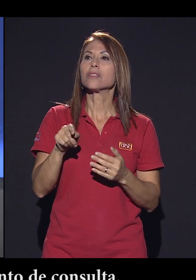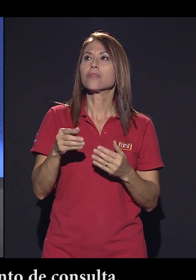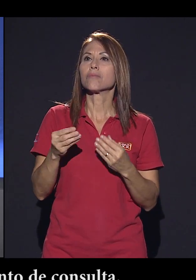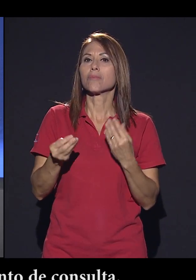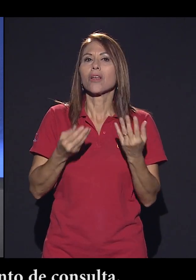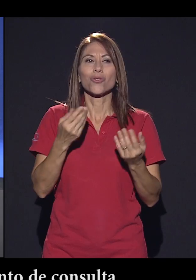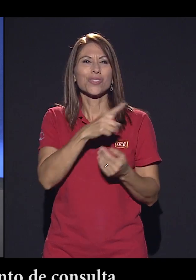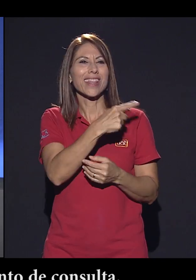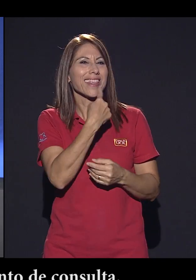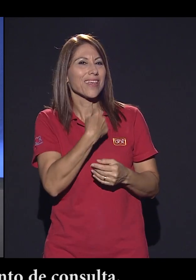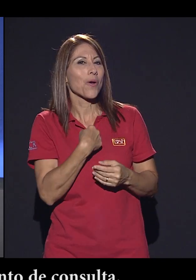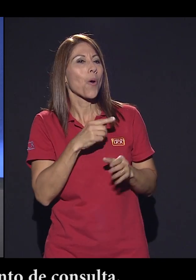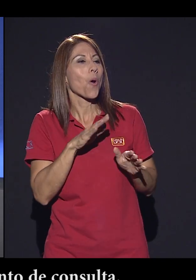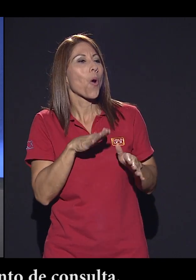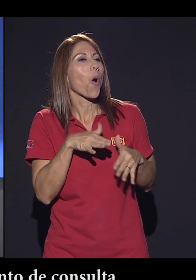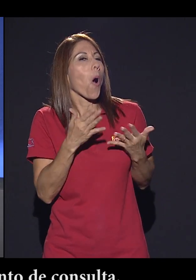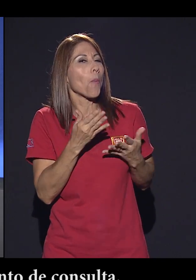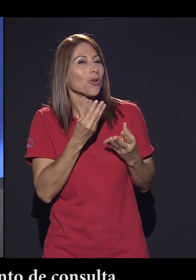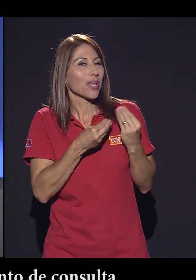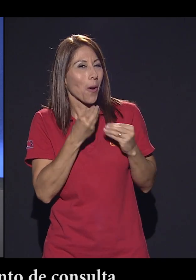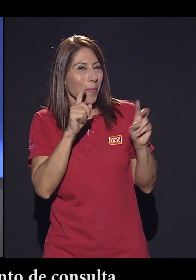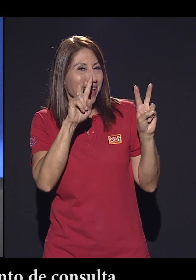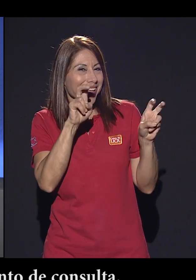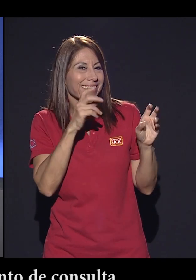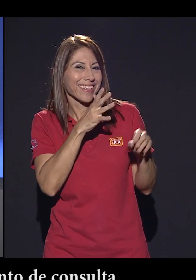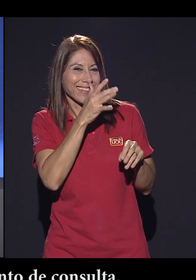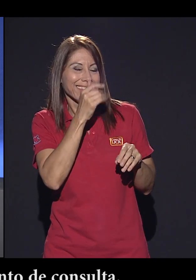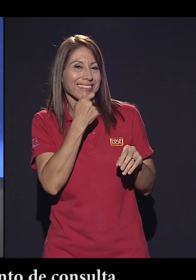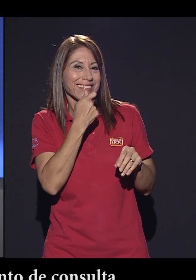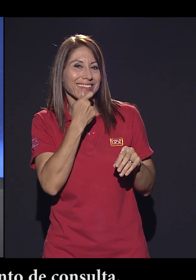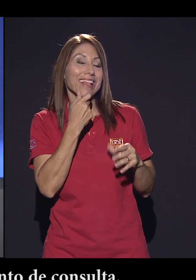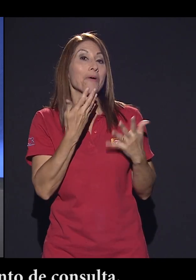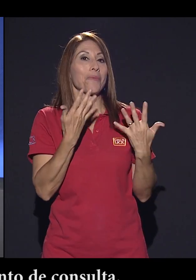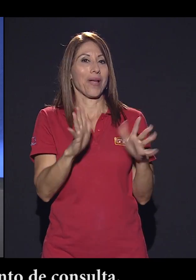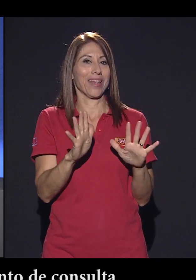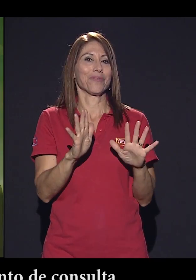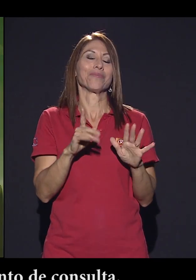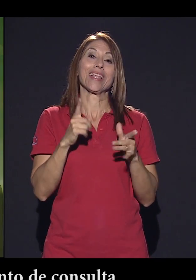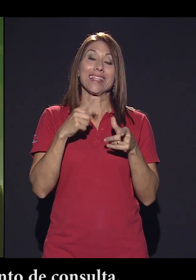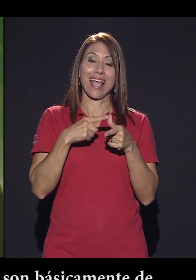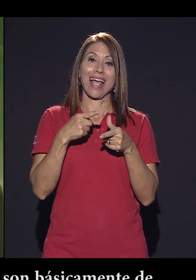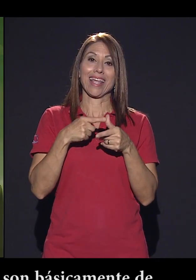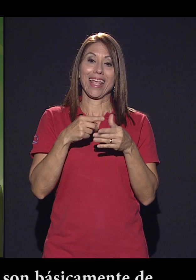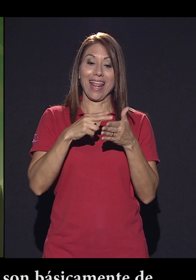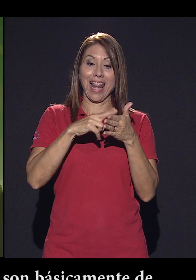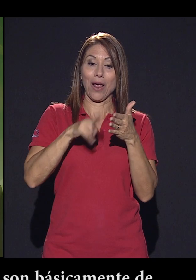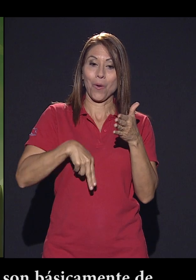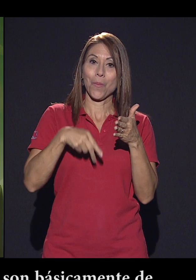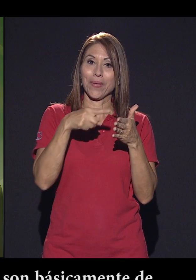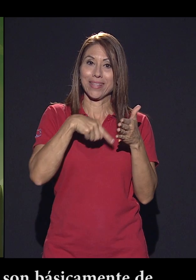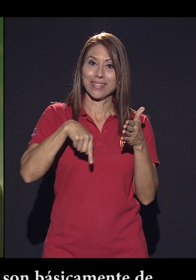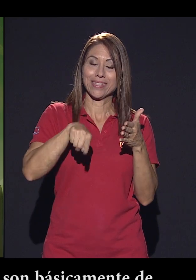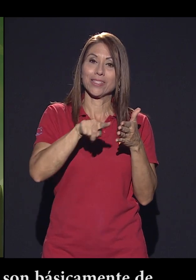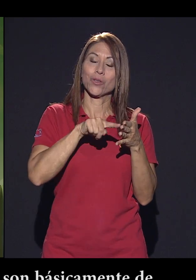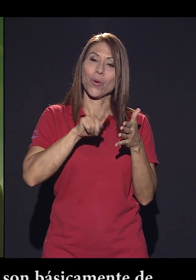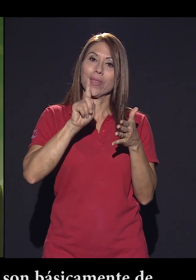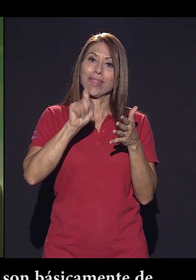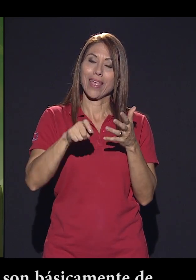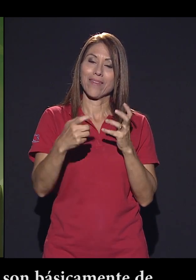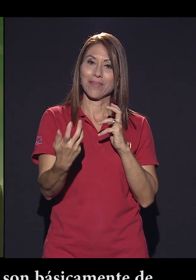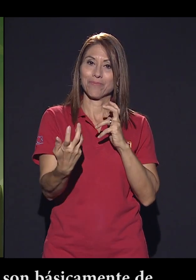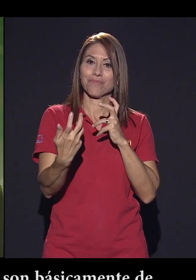Sobre cómo se come el mecanismo, se funciona de acuerdo a la convención. Como decía